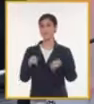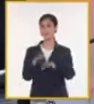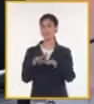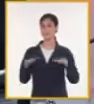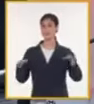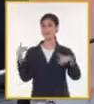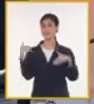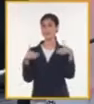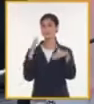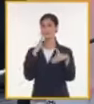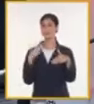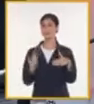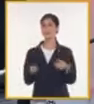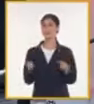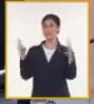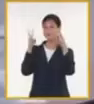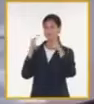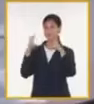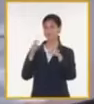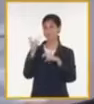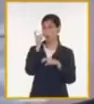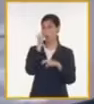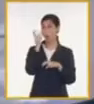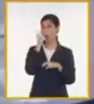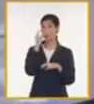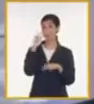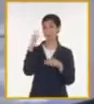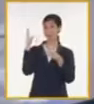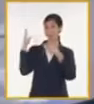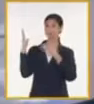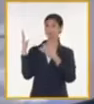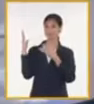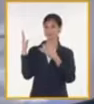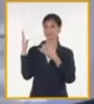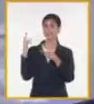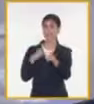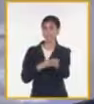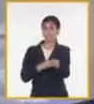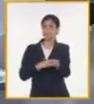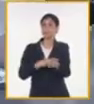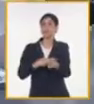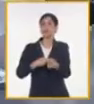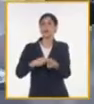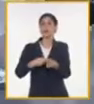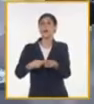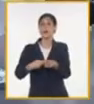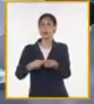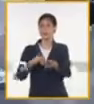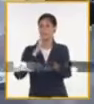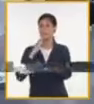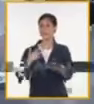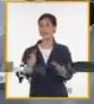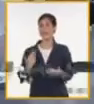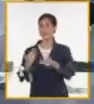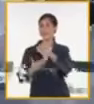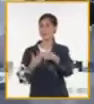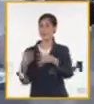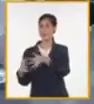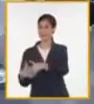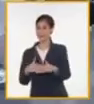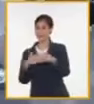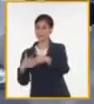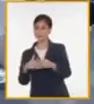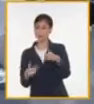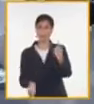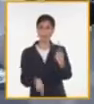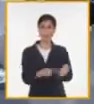toda la trayectoria de la contrarrevolución cubana no solo en sus actos contra Cuba sino su pacto por todas partes del mundo Cómo le